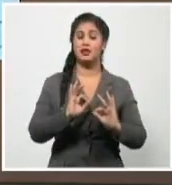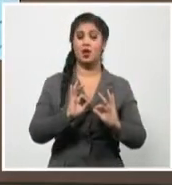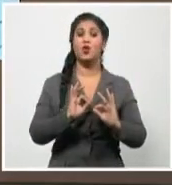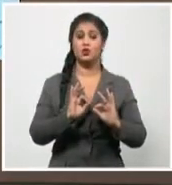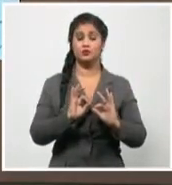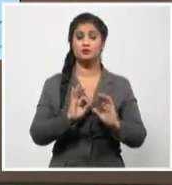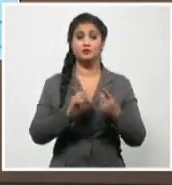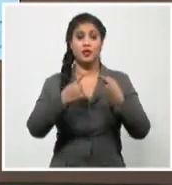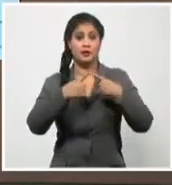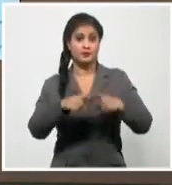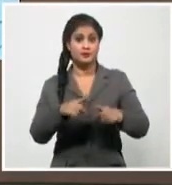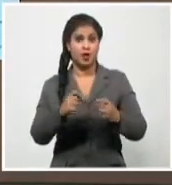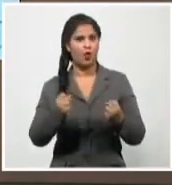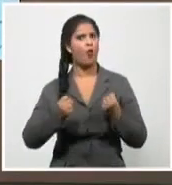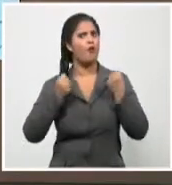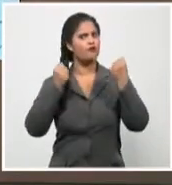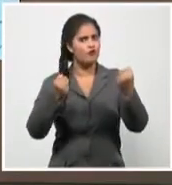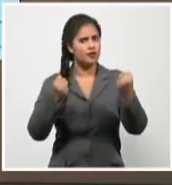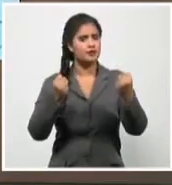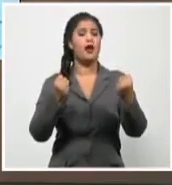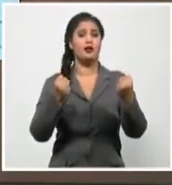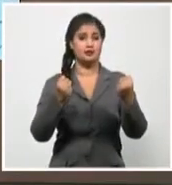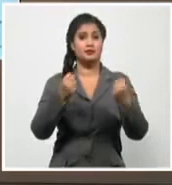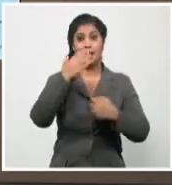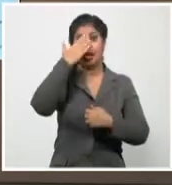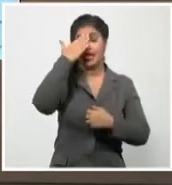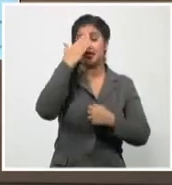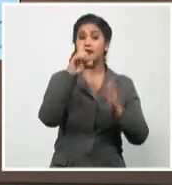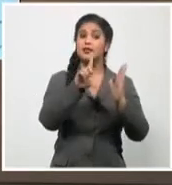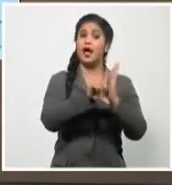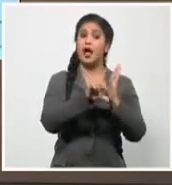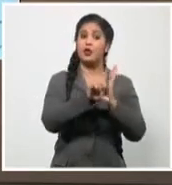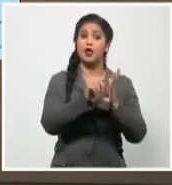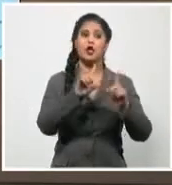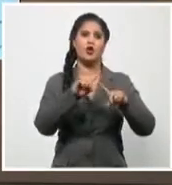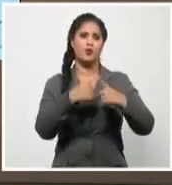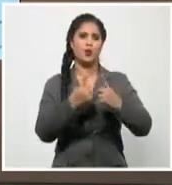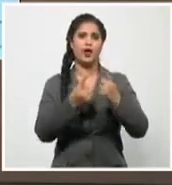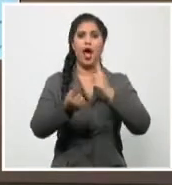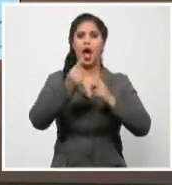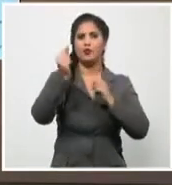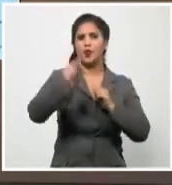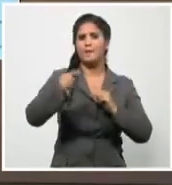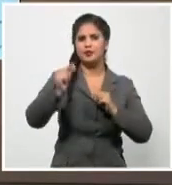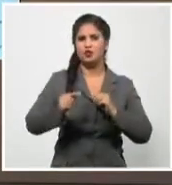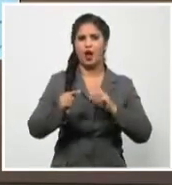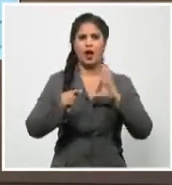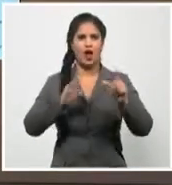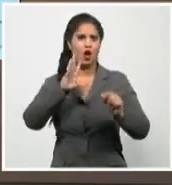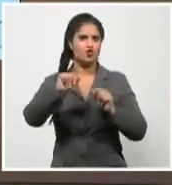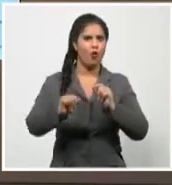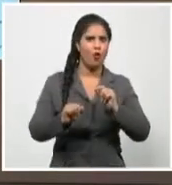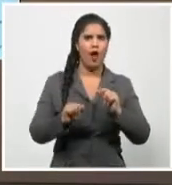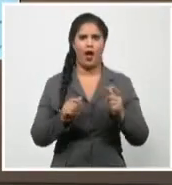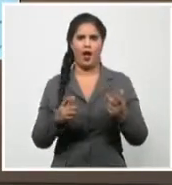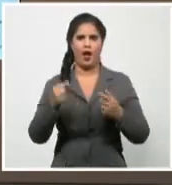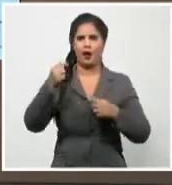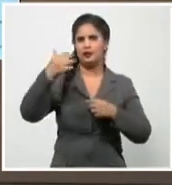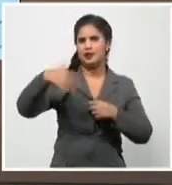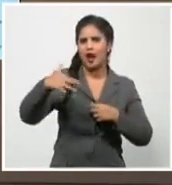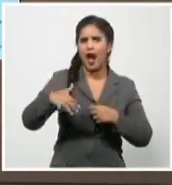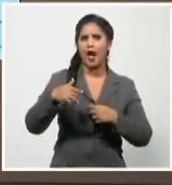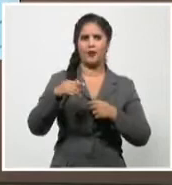con la mano dura de la ley siempre presta para que no haya un vivo pretendiendo vivir del bobo a costa de la ilegalidad y el